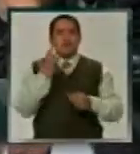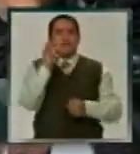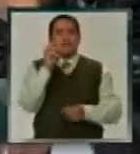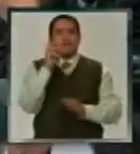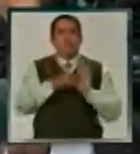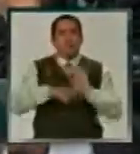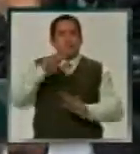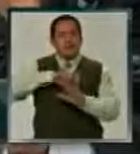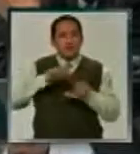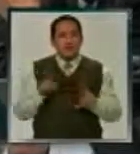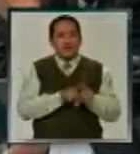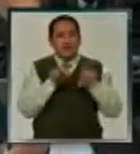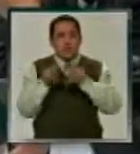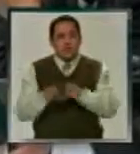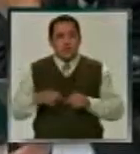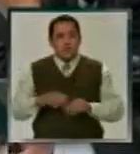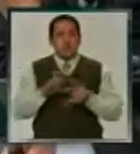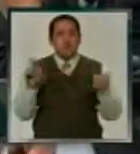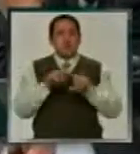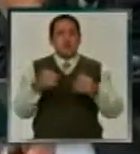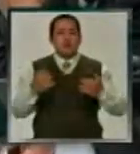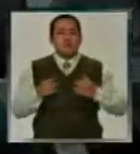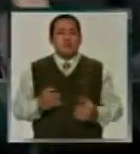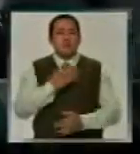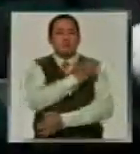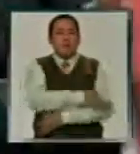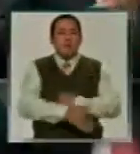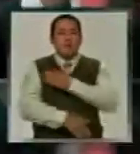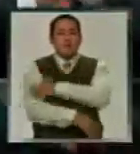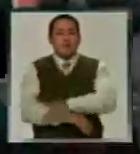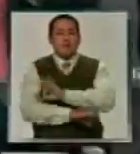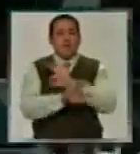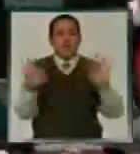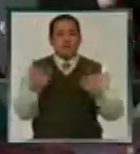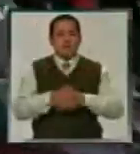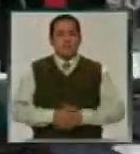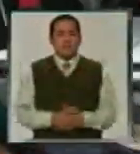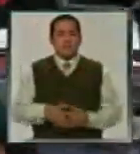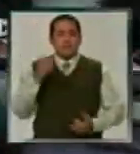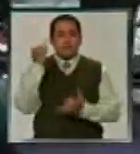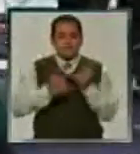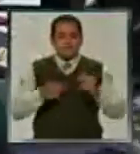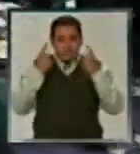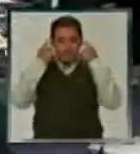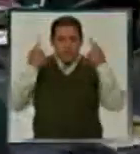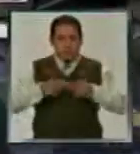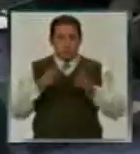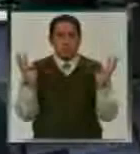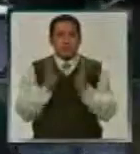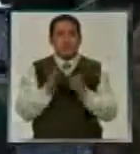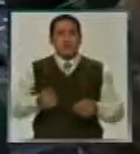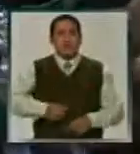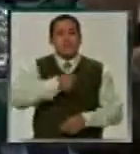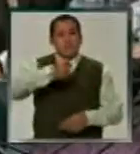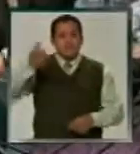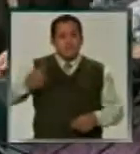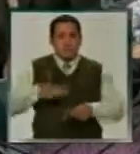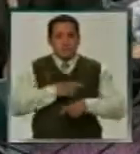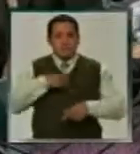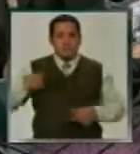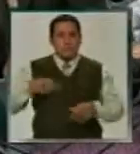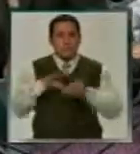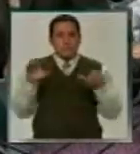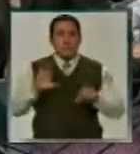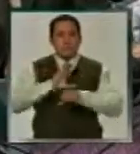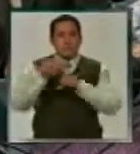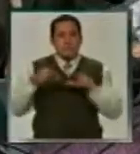proyectos similares en su haber y no mantener ningún conflicto de interés. Al término de la cita, los dirigentes y alcaldes de Cajamarca expresaron